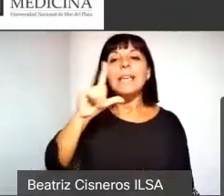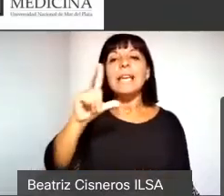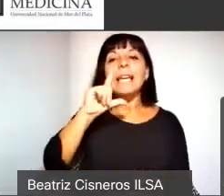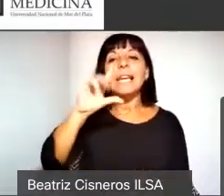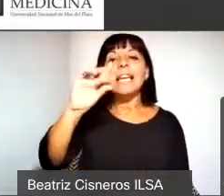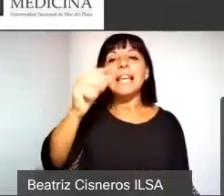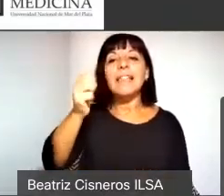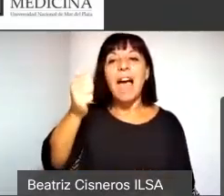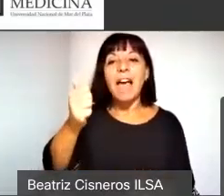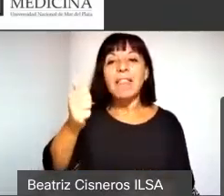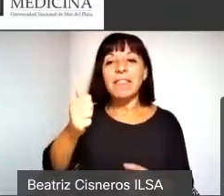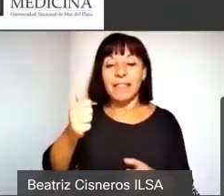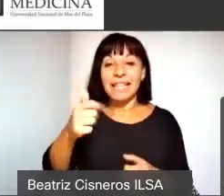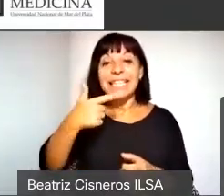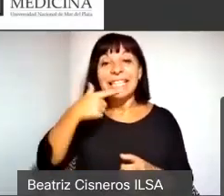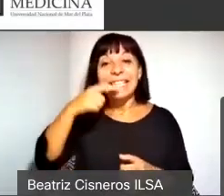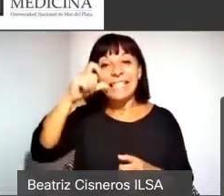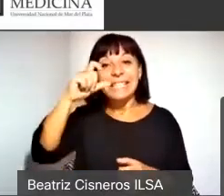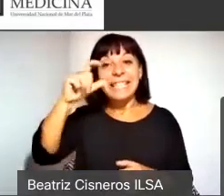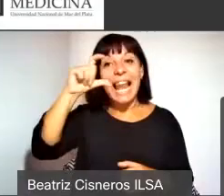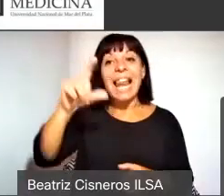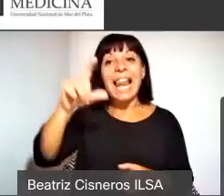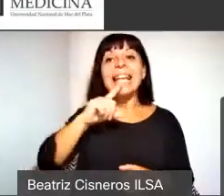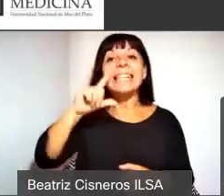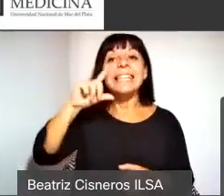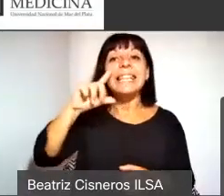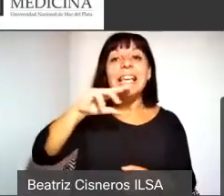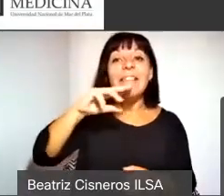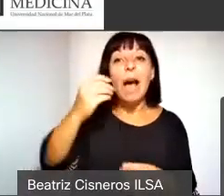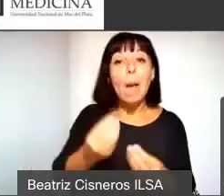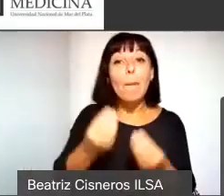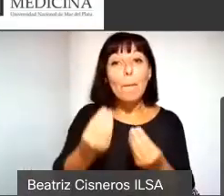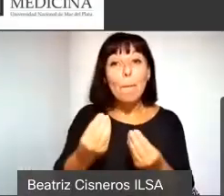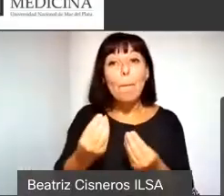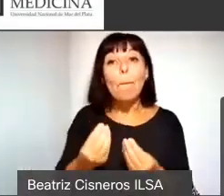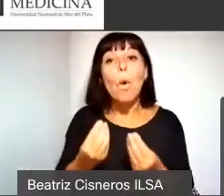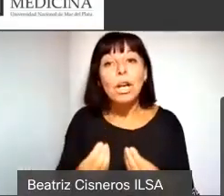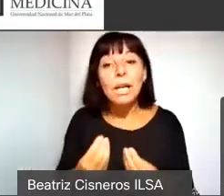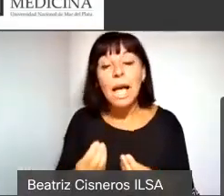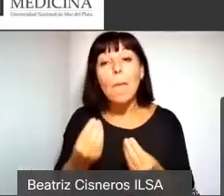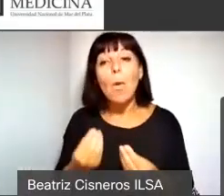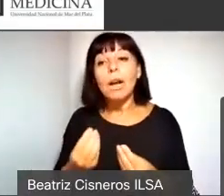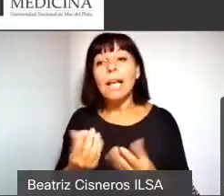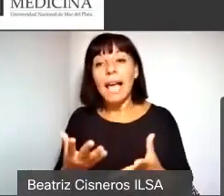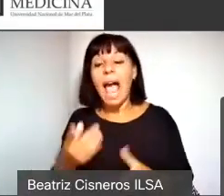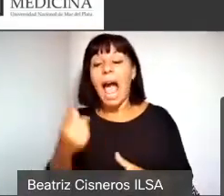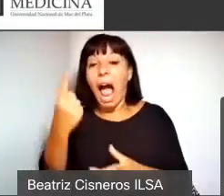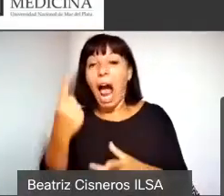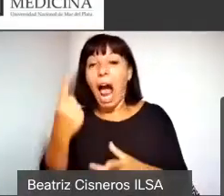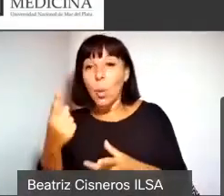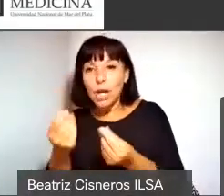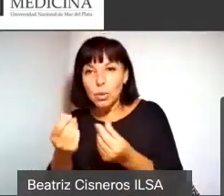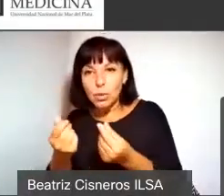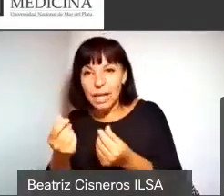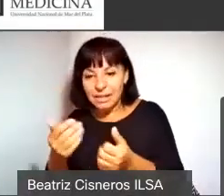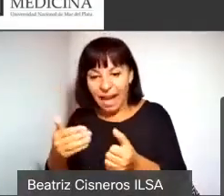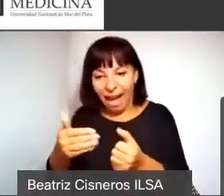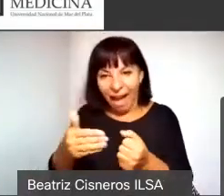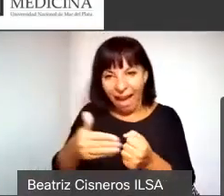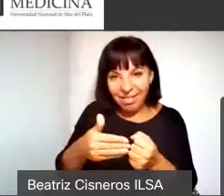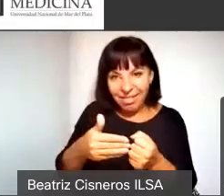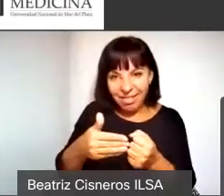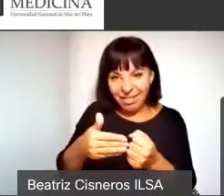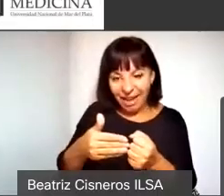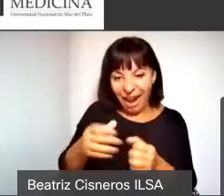cualquier sustancia, repito, puede atravesar la membrana plasmática, y aquellas que lo hacen no lo hacen de la misma forma. Depende de su naturaleza química y de